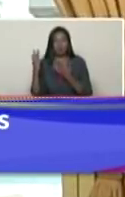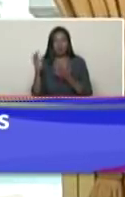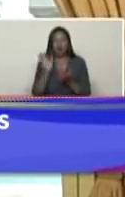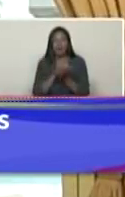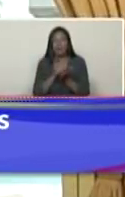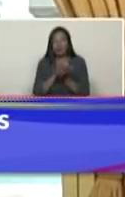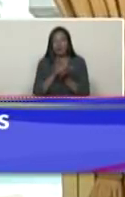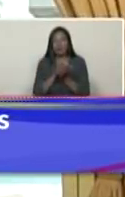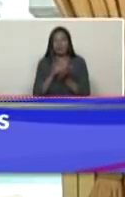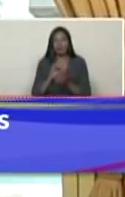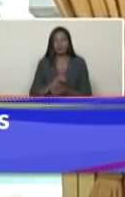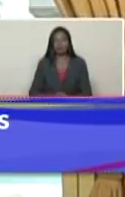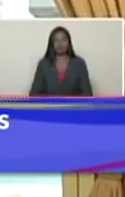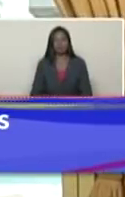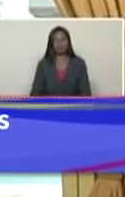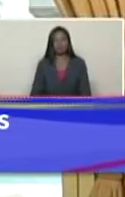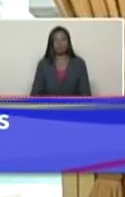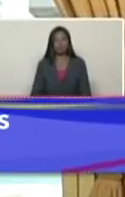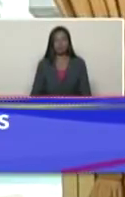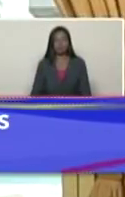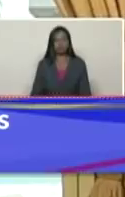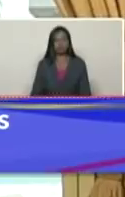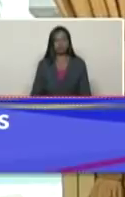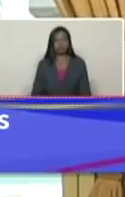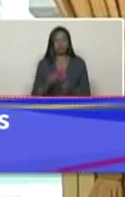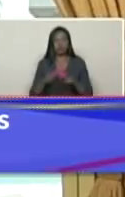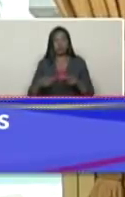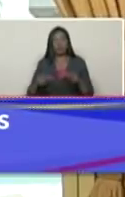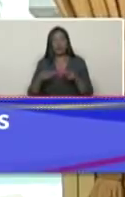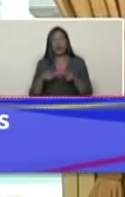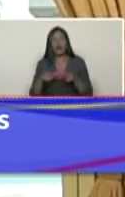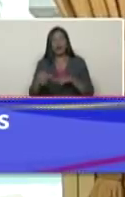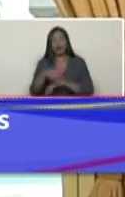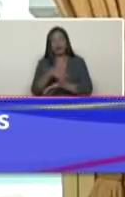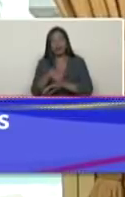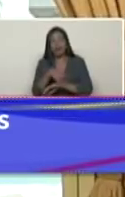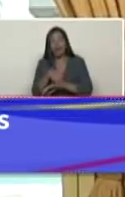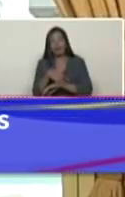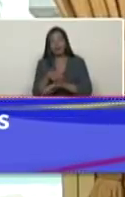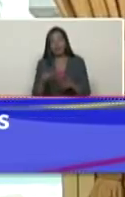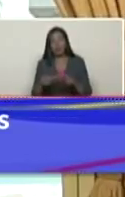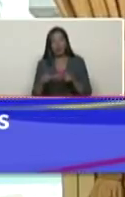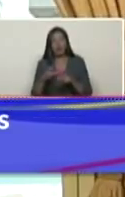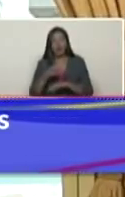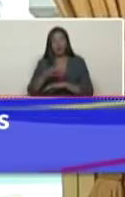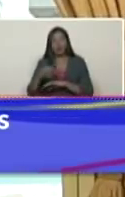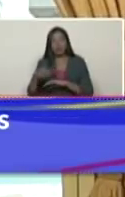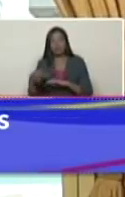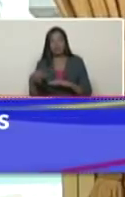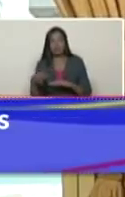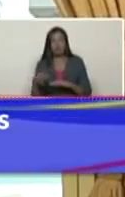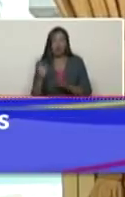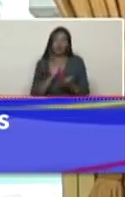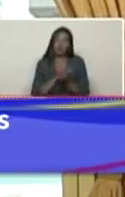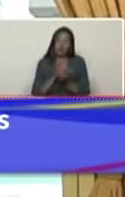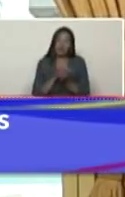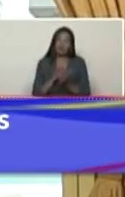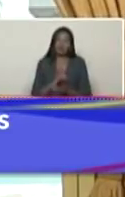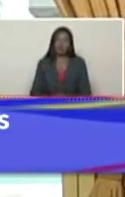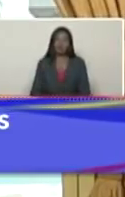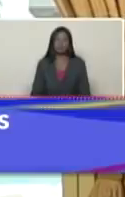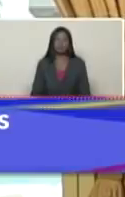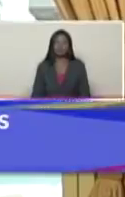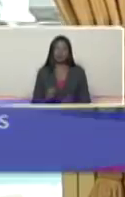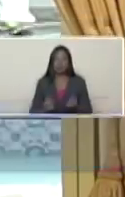Esparta. Allá en la calle principal La Blanquilla, parroquia Tubores, municipio Tubores. Vamos a la gran base